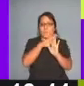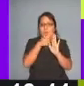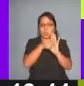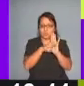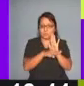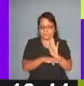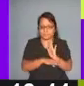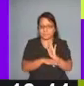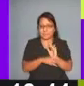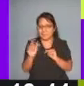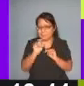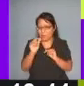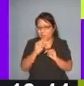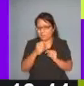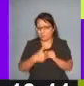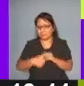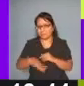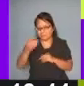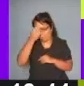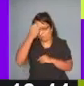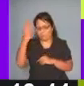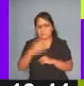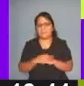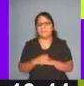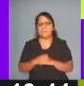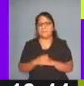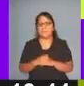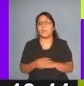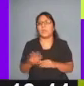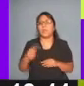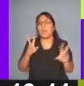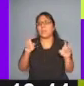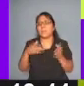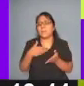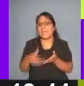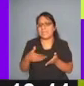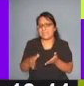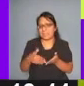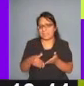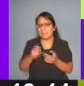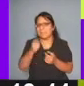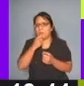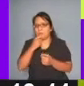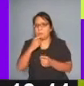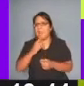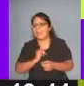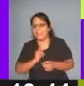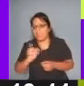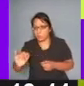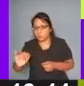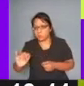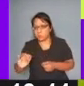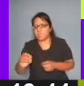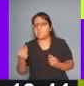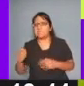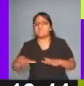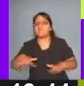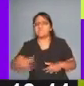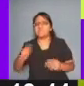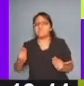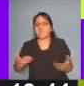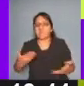que establece toda la actuación que tiene que tener el INADI, tanto ante una denuncia como su actuación de